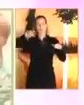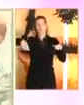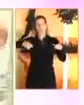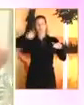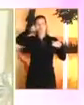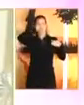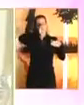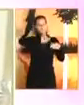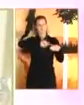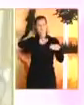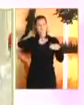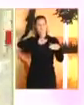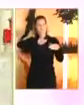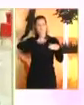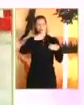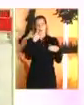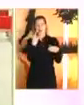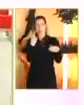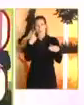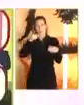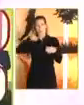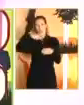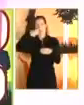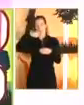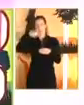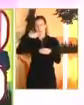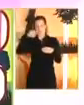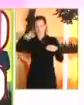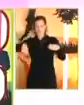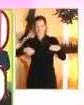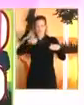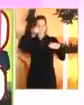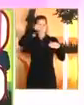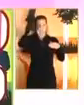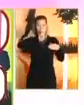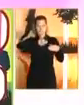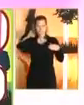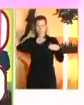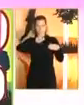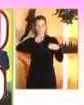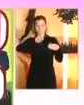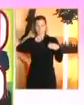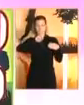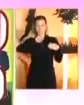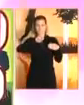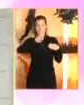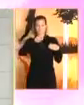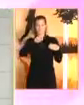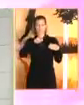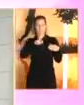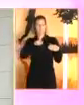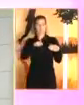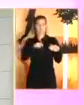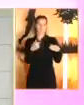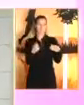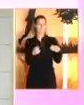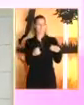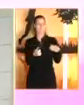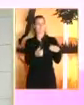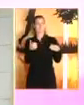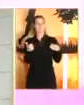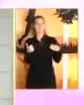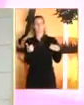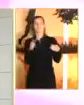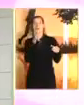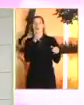de sal. Una cucharada sopera. Sopera y remueve. ¡Hala! Trabaja. Venga, me toca. ¿Qué pasa? Te pagan. Y ahora viene